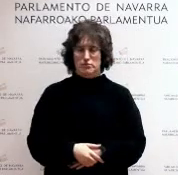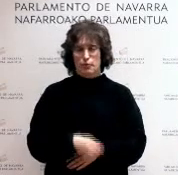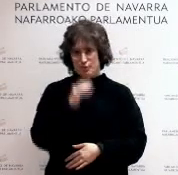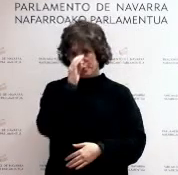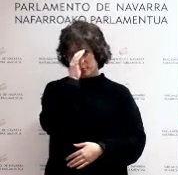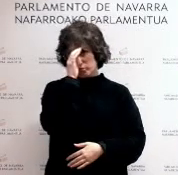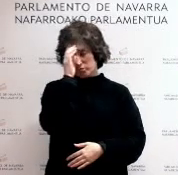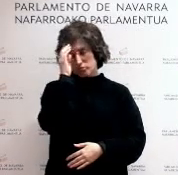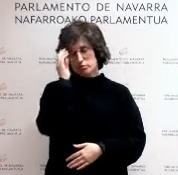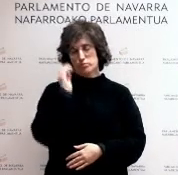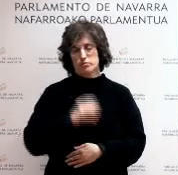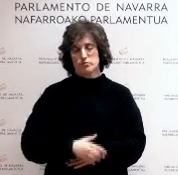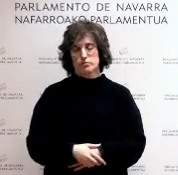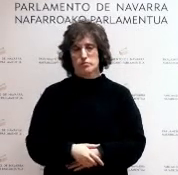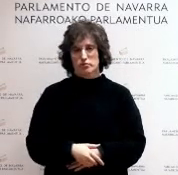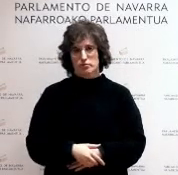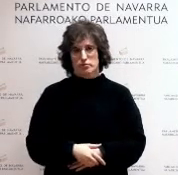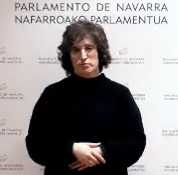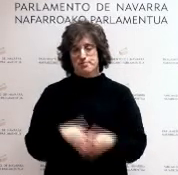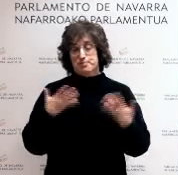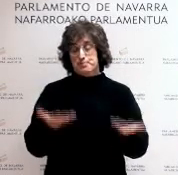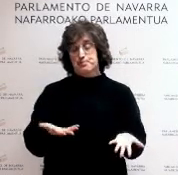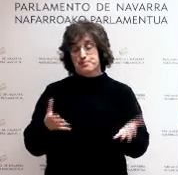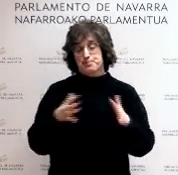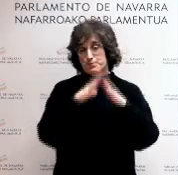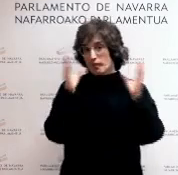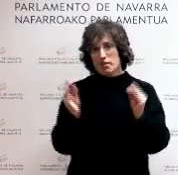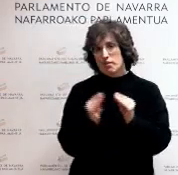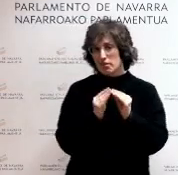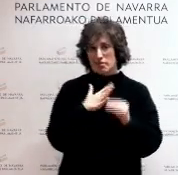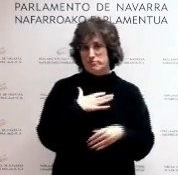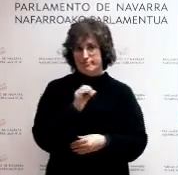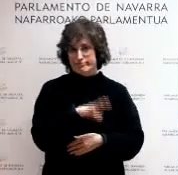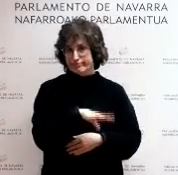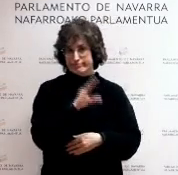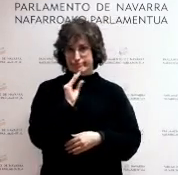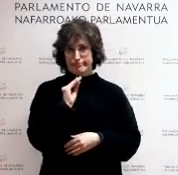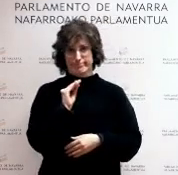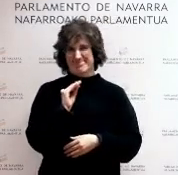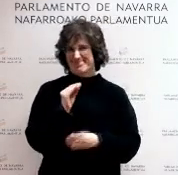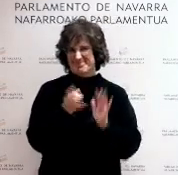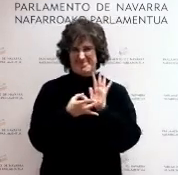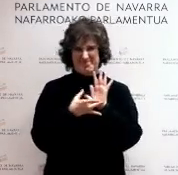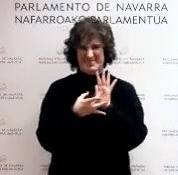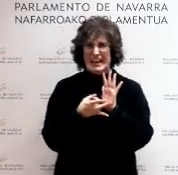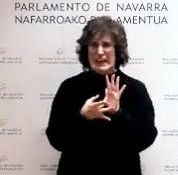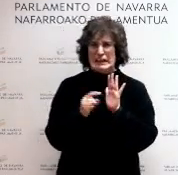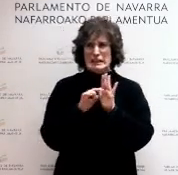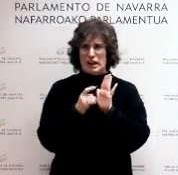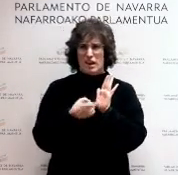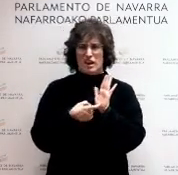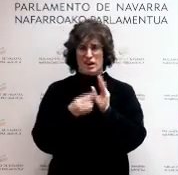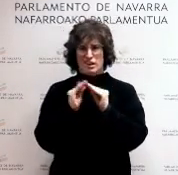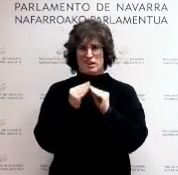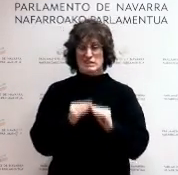Por lo tanto, la primera conclusión que se deduce es la deficiente calidad legislativa o la